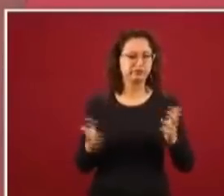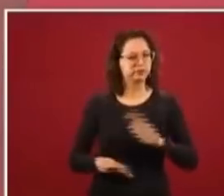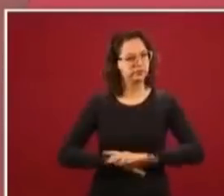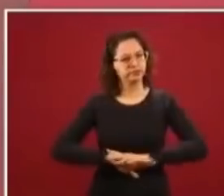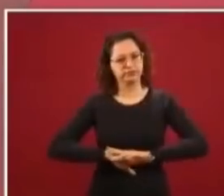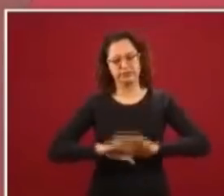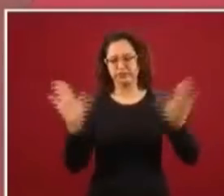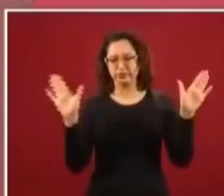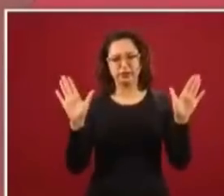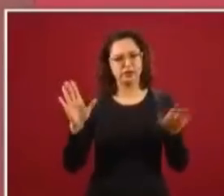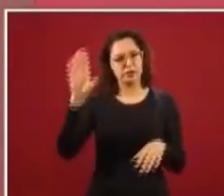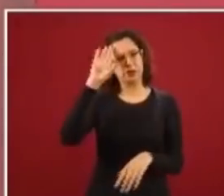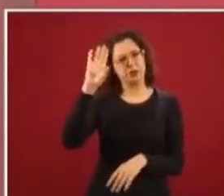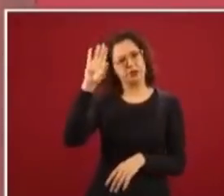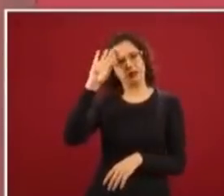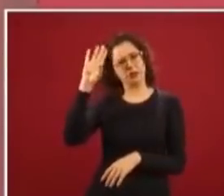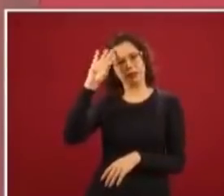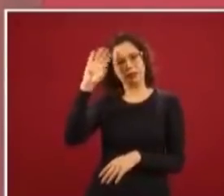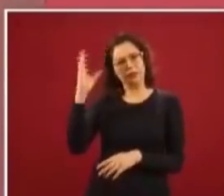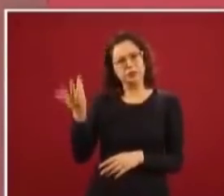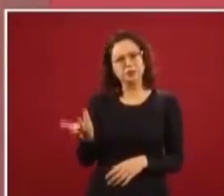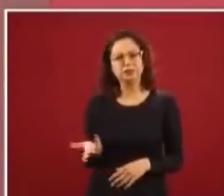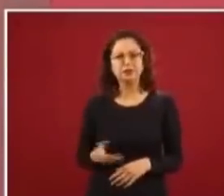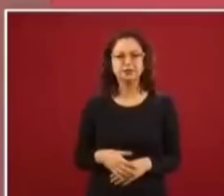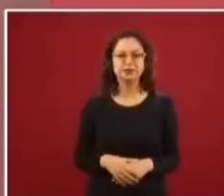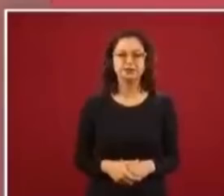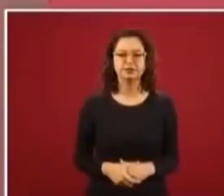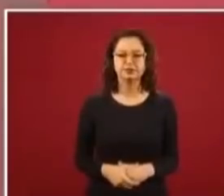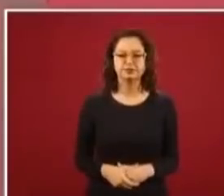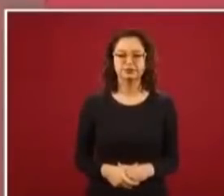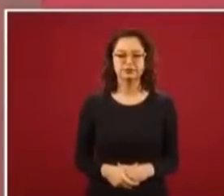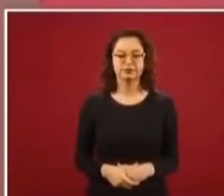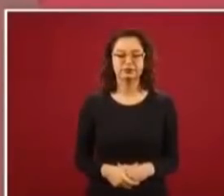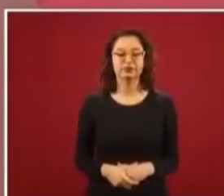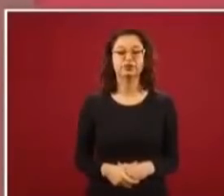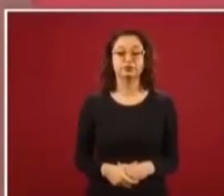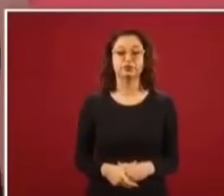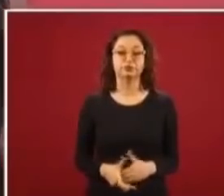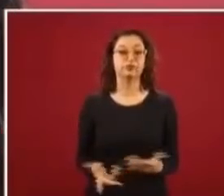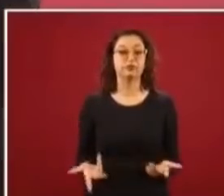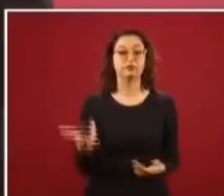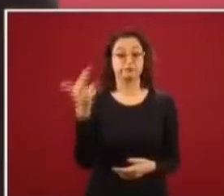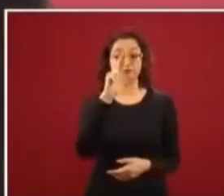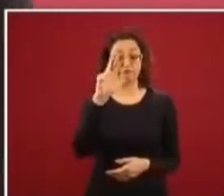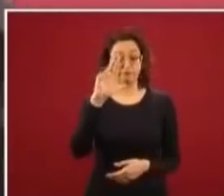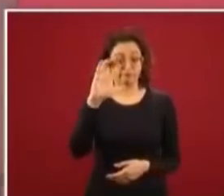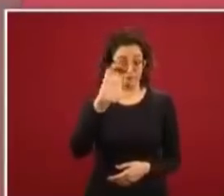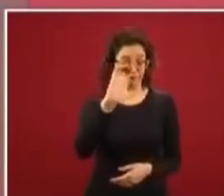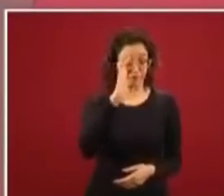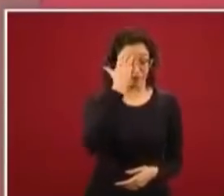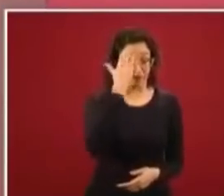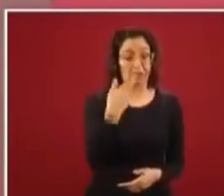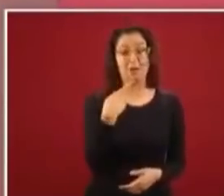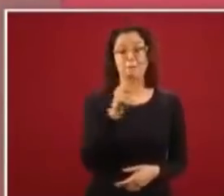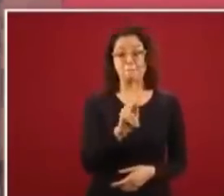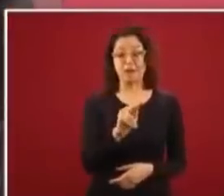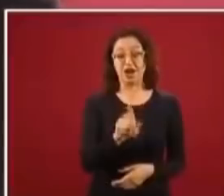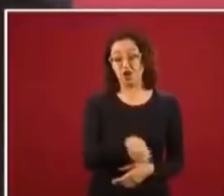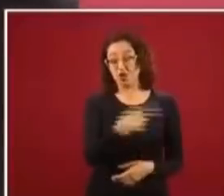sin medida. Entonces, les vamos a hacer un reconocimiento, pero la que quede